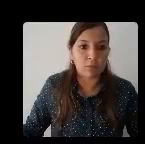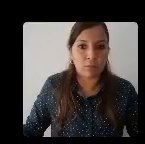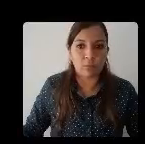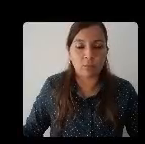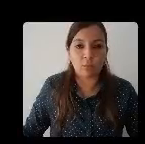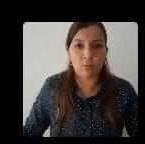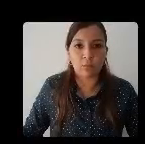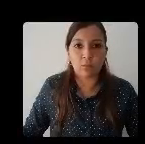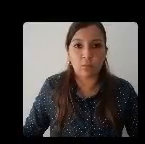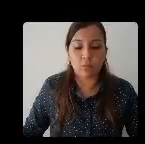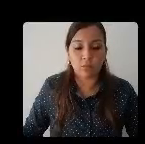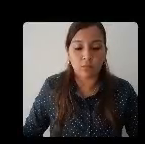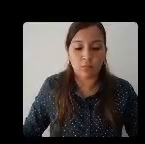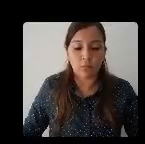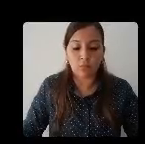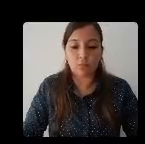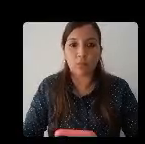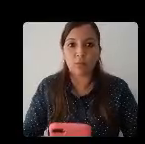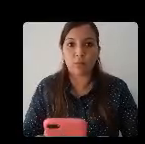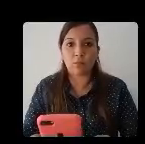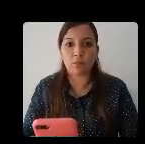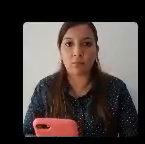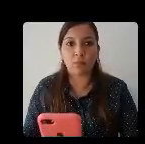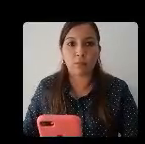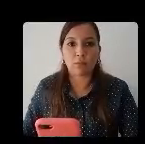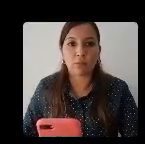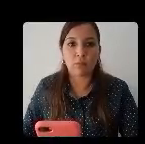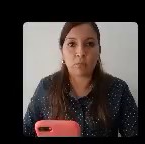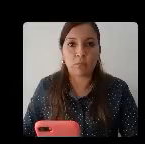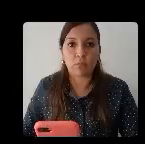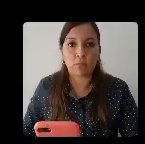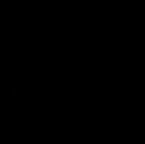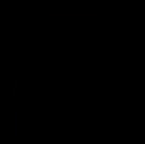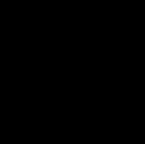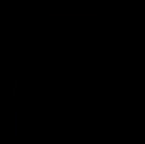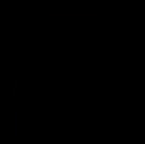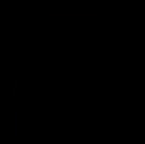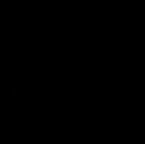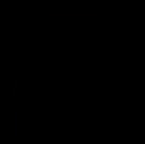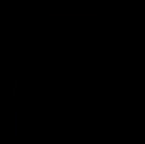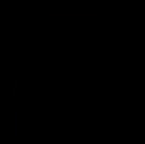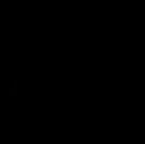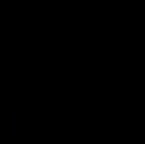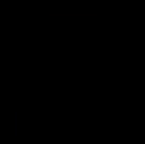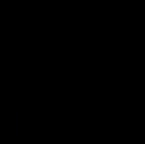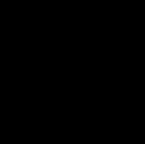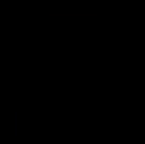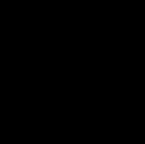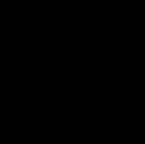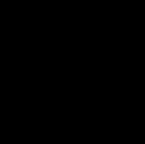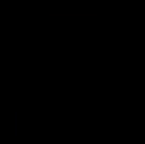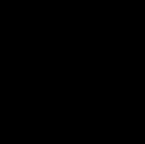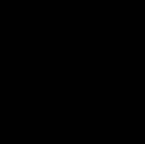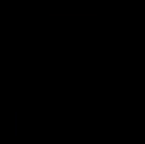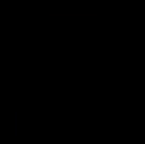seguimos haciendo esas actividades para sentirse seguro tanto uno y el visitante también, porque no sabemos cómo es el